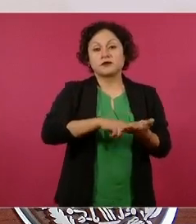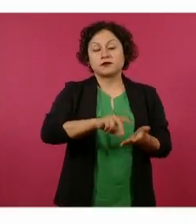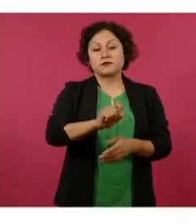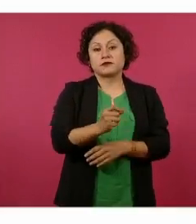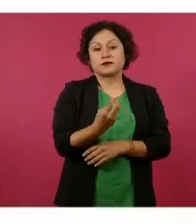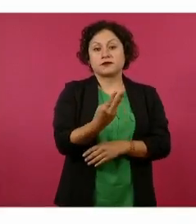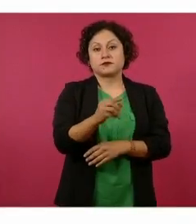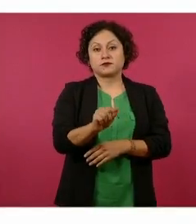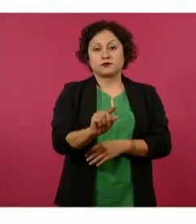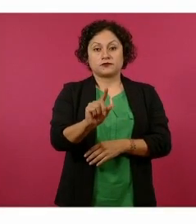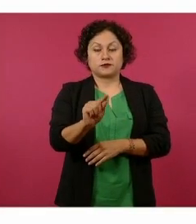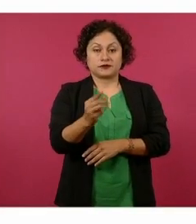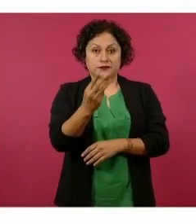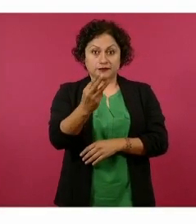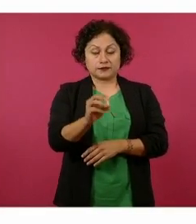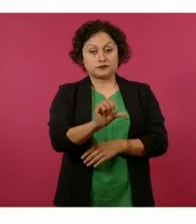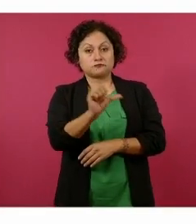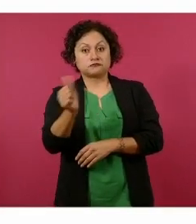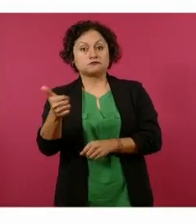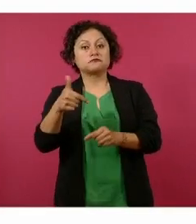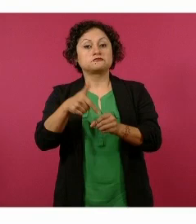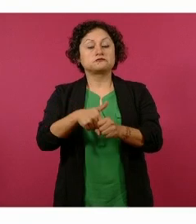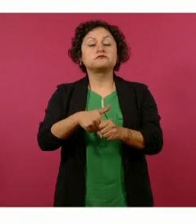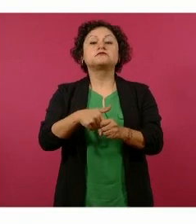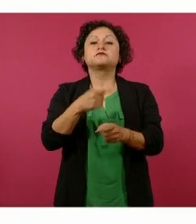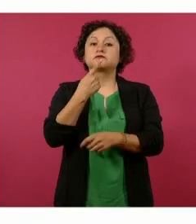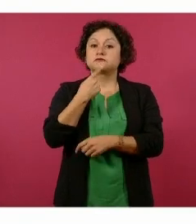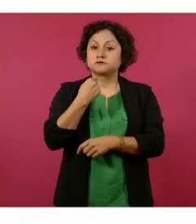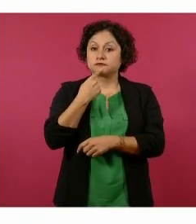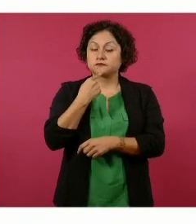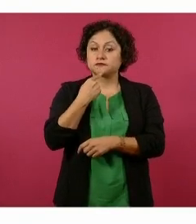$23.62. En el caso de la gasolina premium, la de alto octanaje,